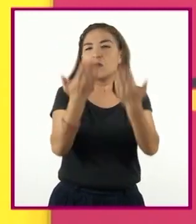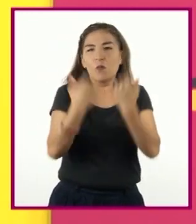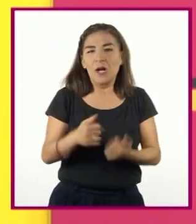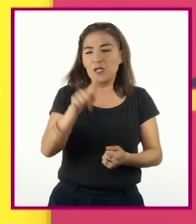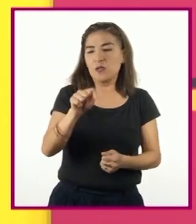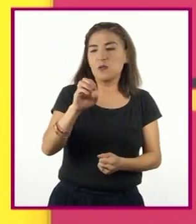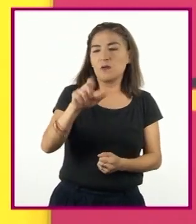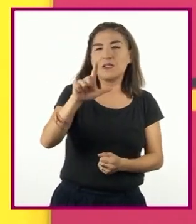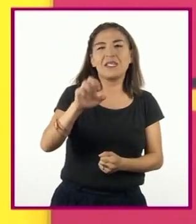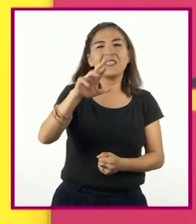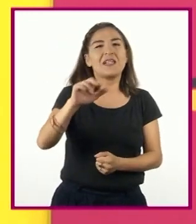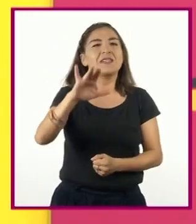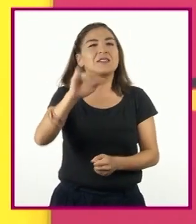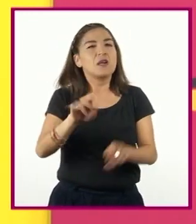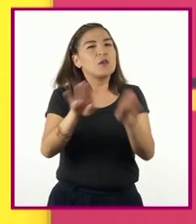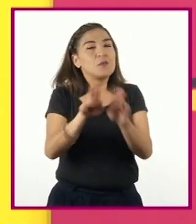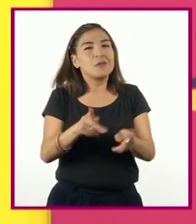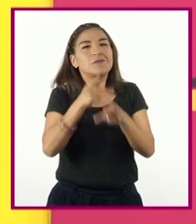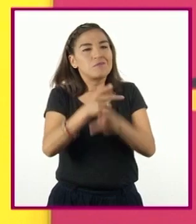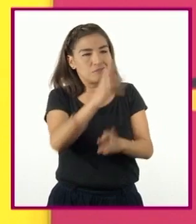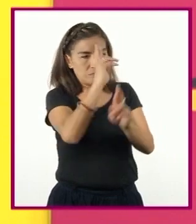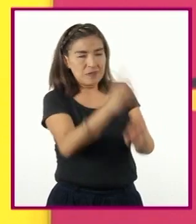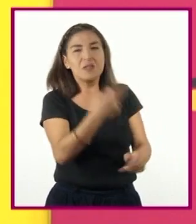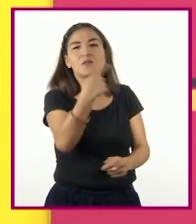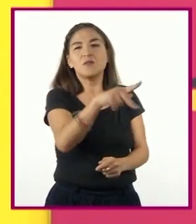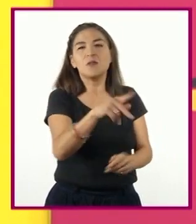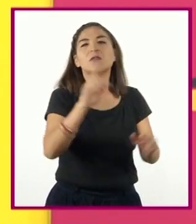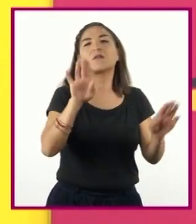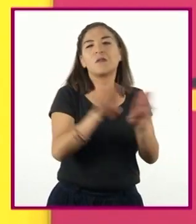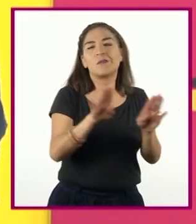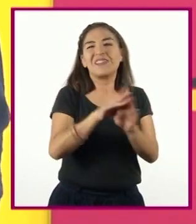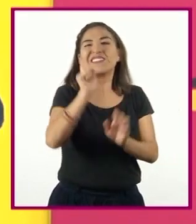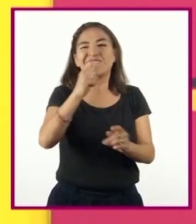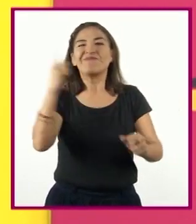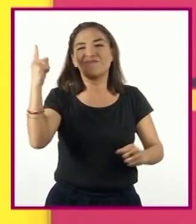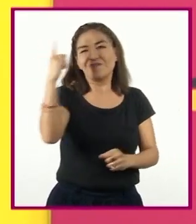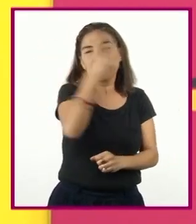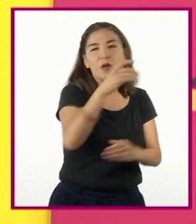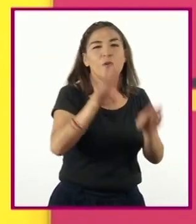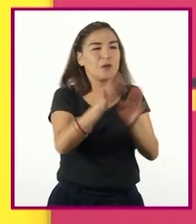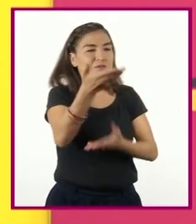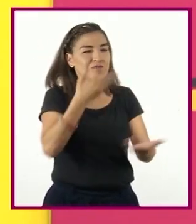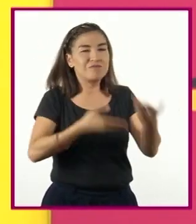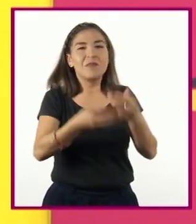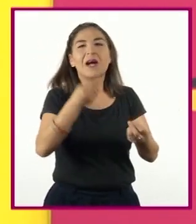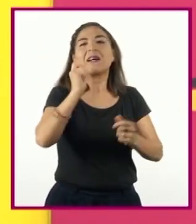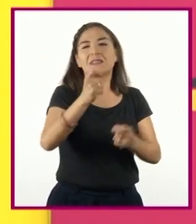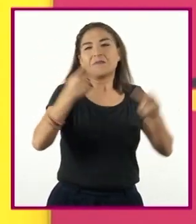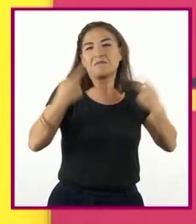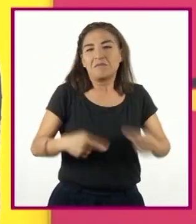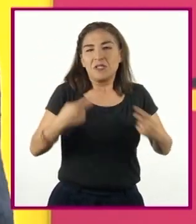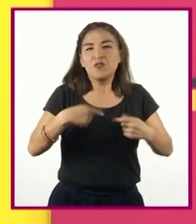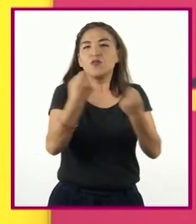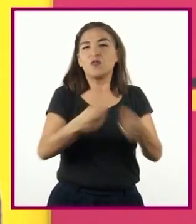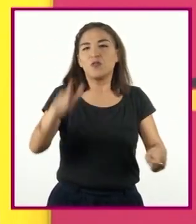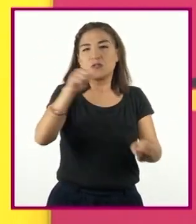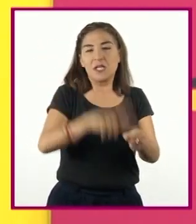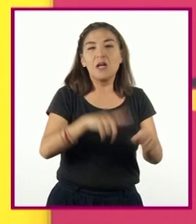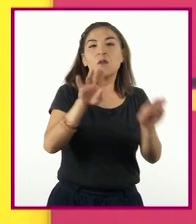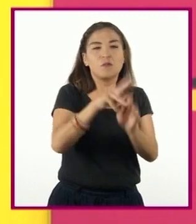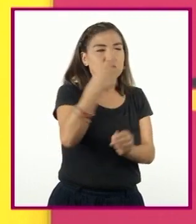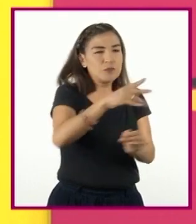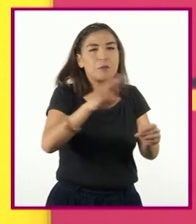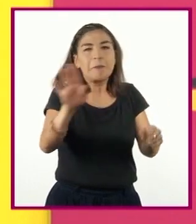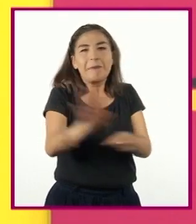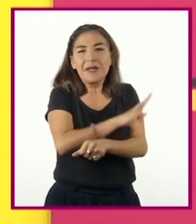su integridad y dignidad humana, lo que limita la convivencia y la interacción social, excluyéndolas de los beneficios